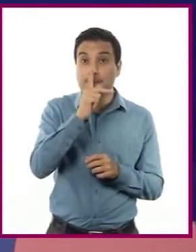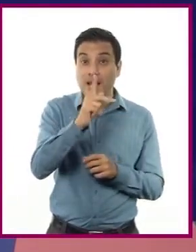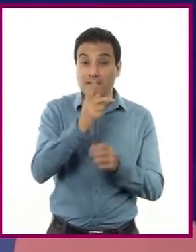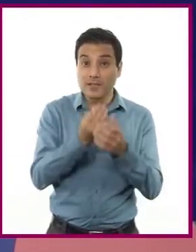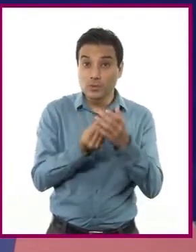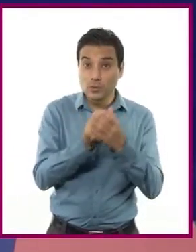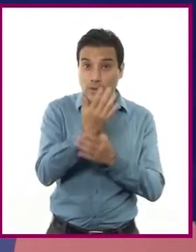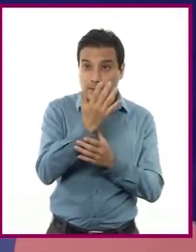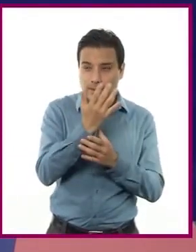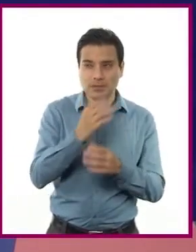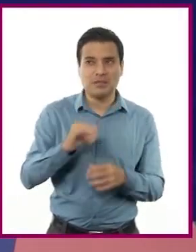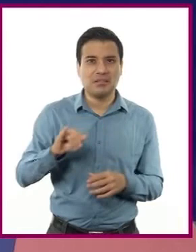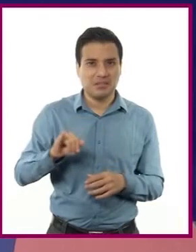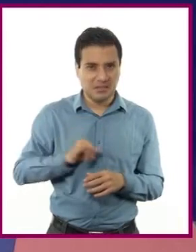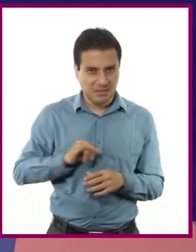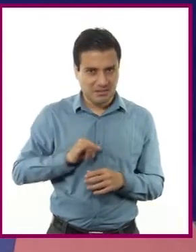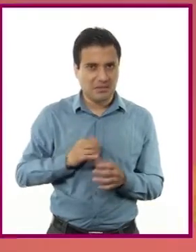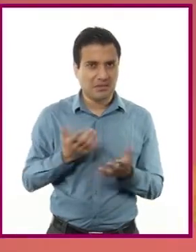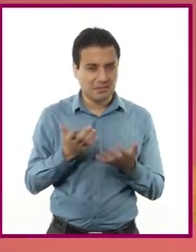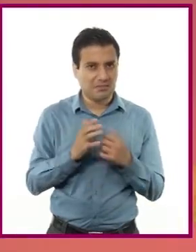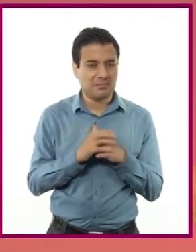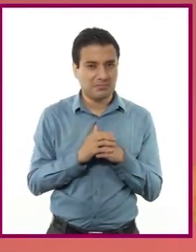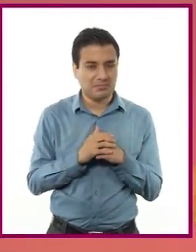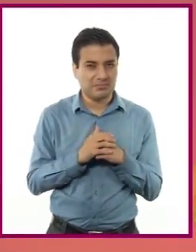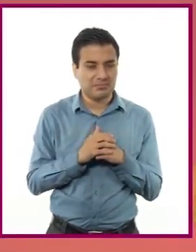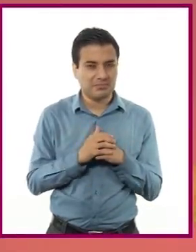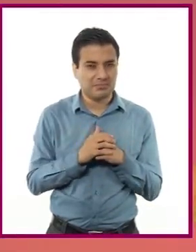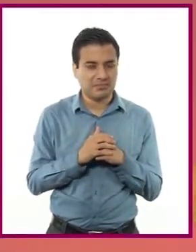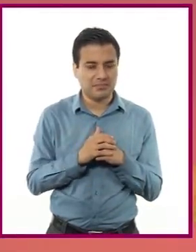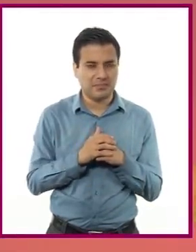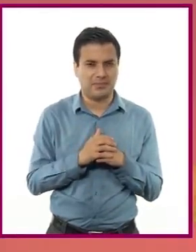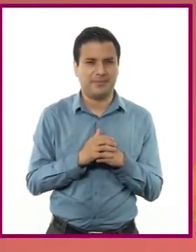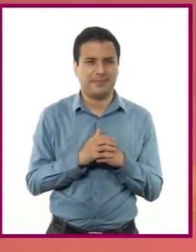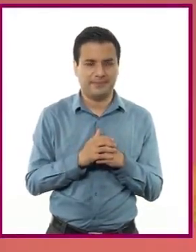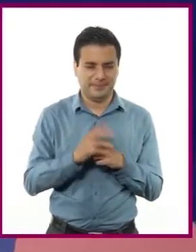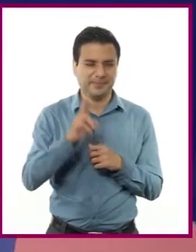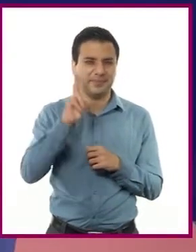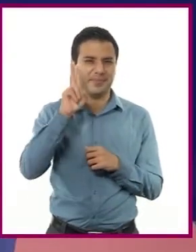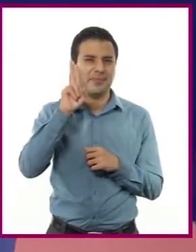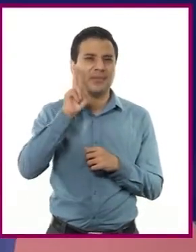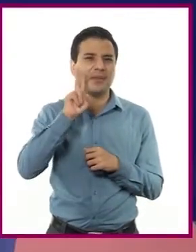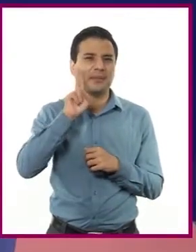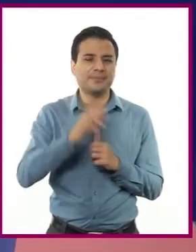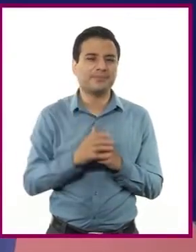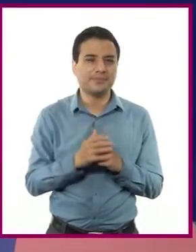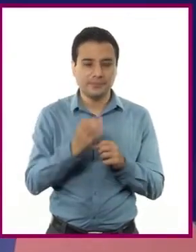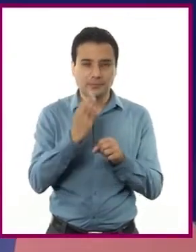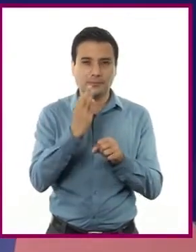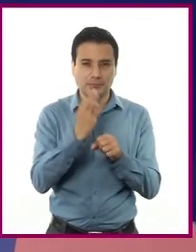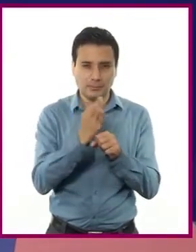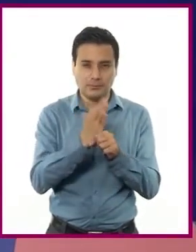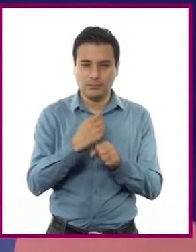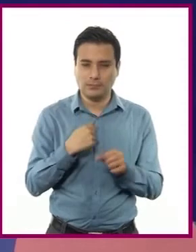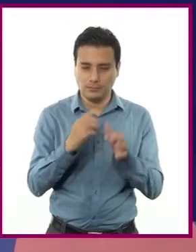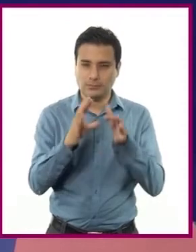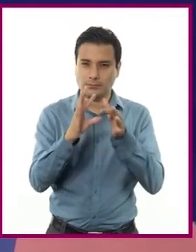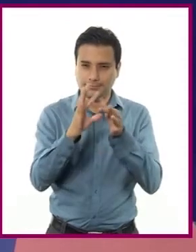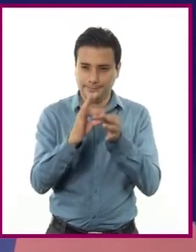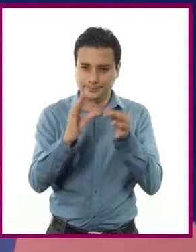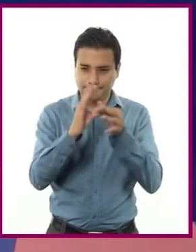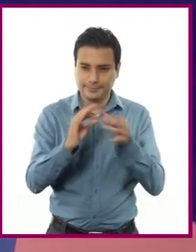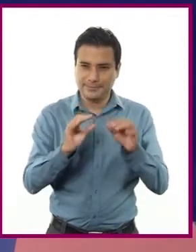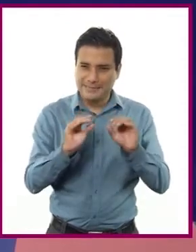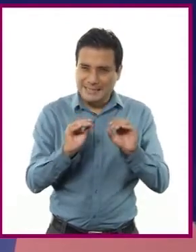creación, los neologismos. Pero, ¿qué te parece si explicamos más claramente a